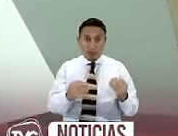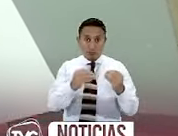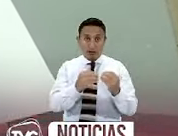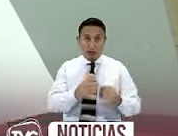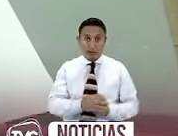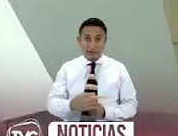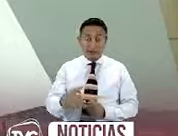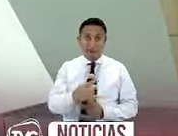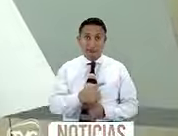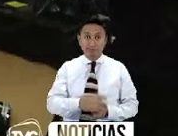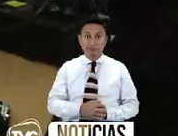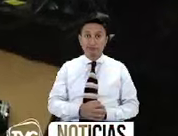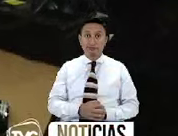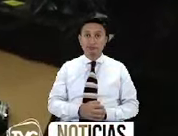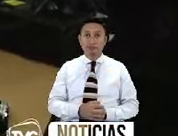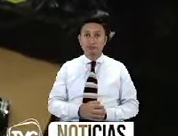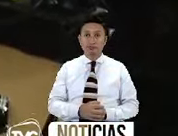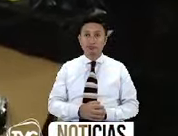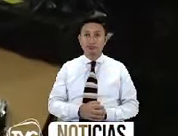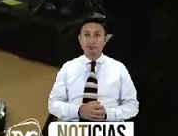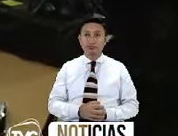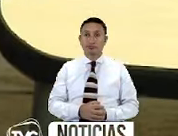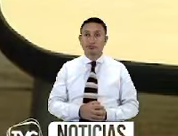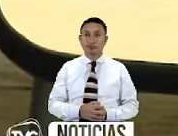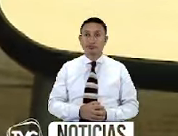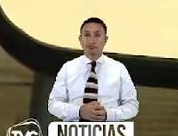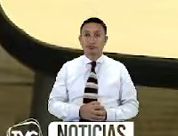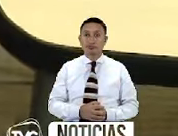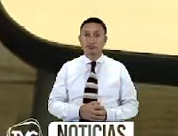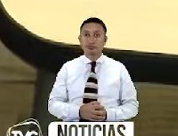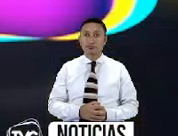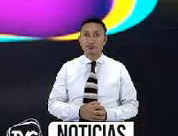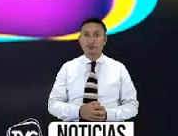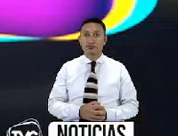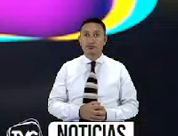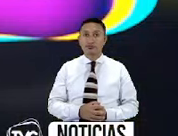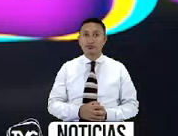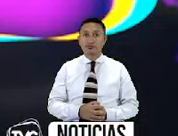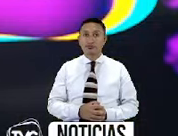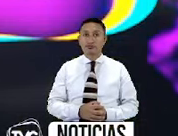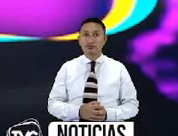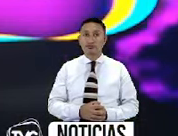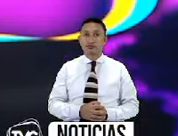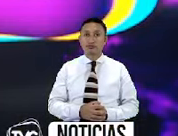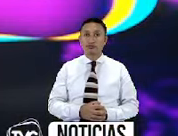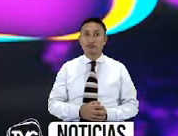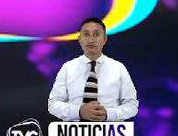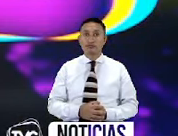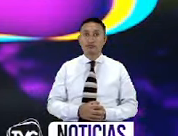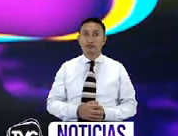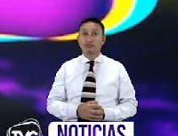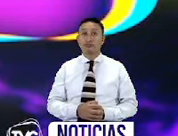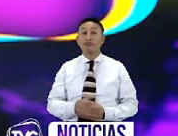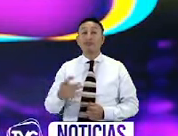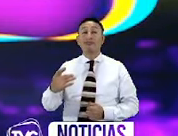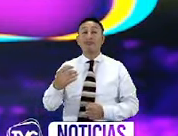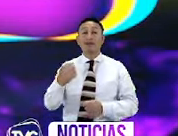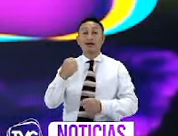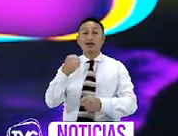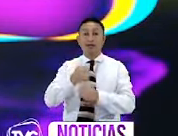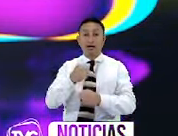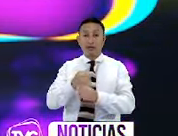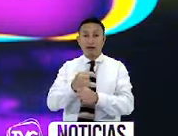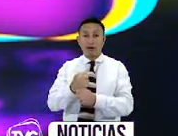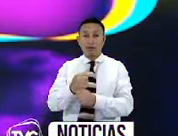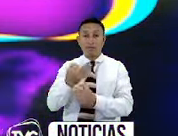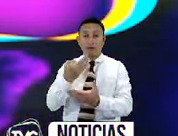educativa. Informó José Mendieta. El trabajo bajo la modalidad de prestación de servicios es una